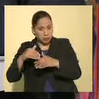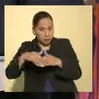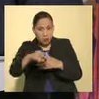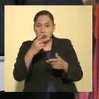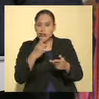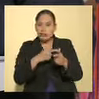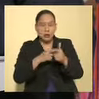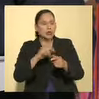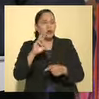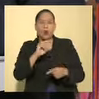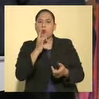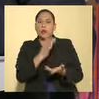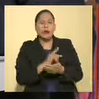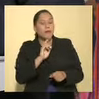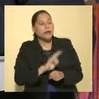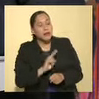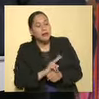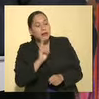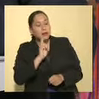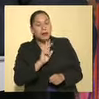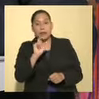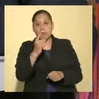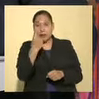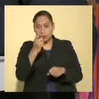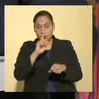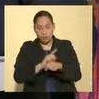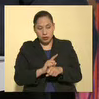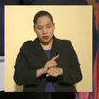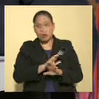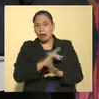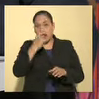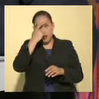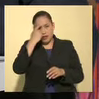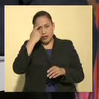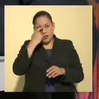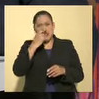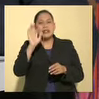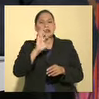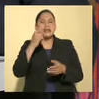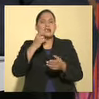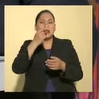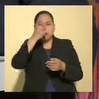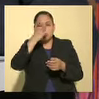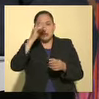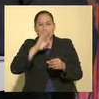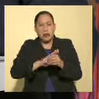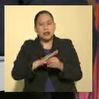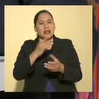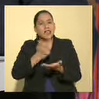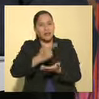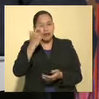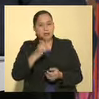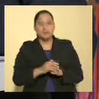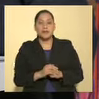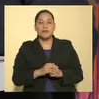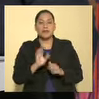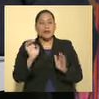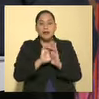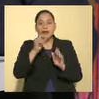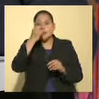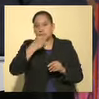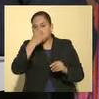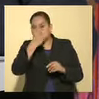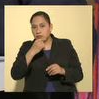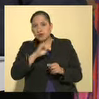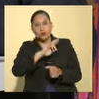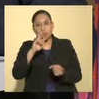la vigilancia y vemos cómo va. Pero 21 días ya cuando son sinusitis ya muy severas. Normalmente una sinusitis leve, con 7